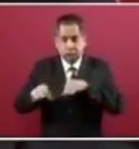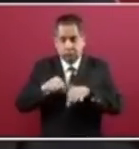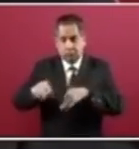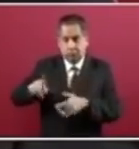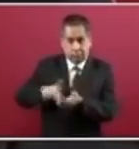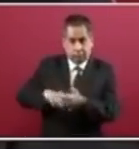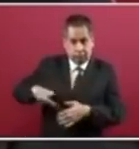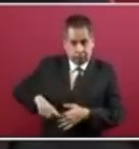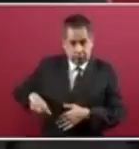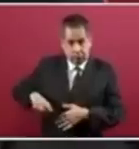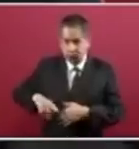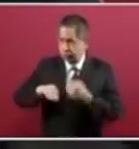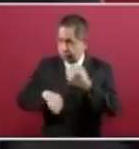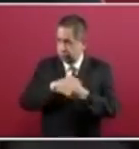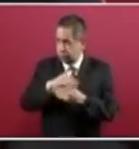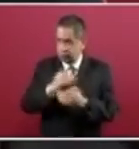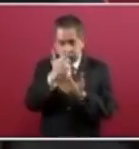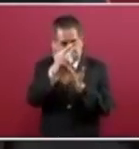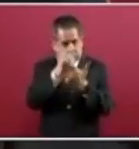a estar